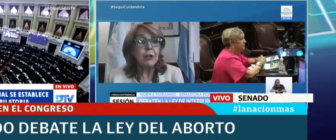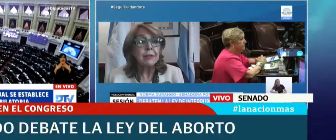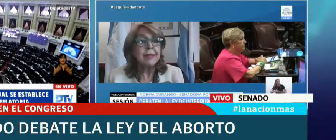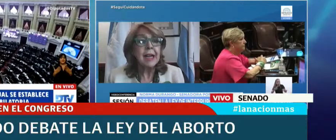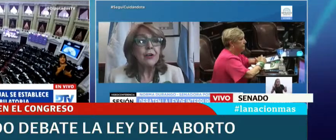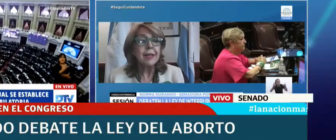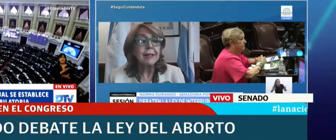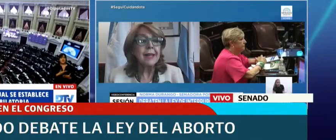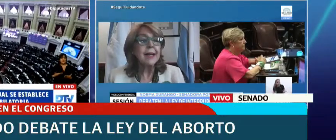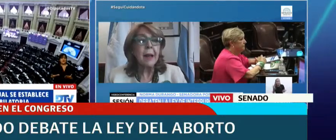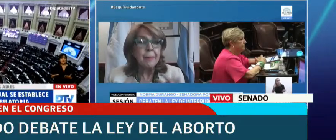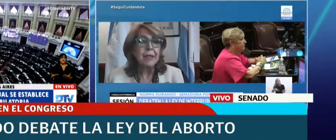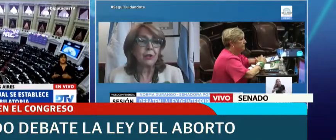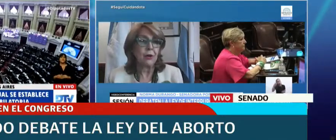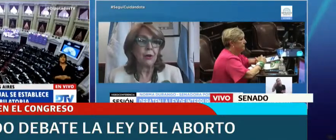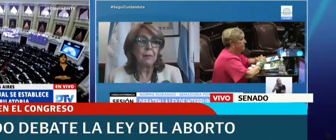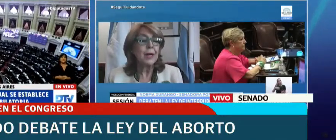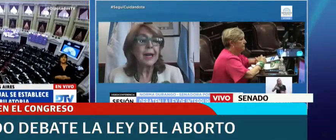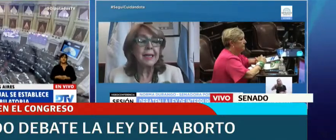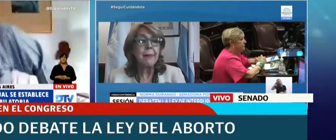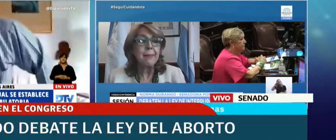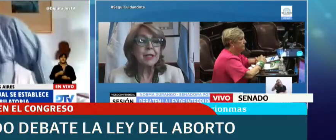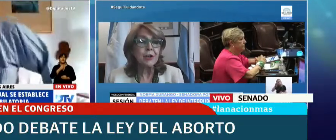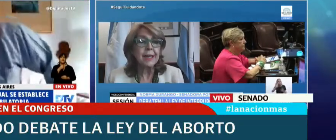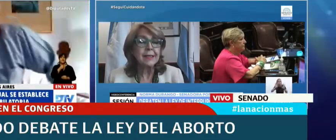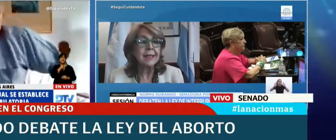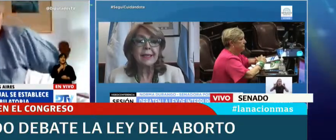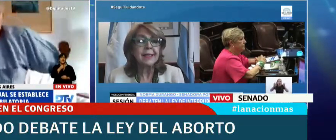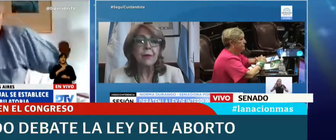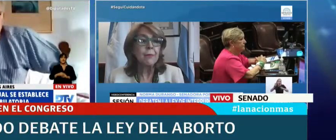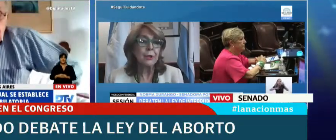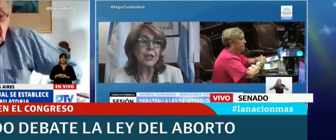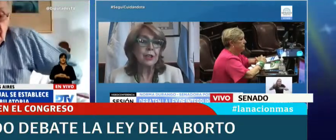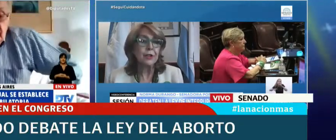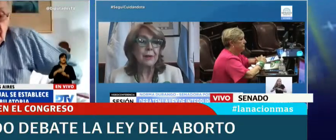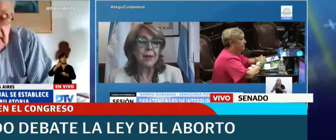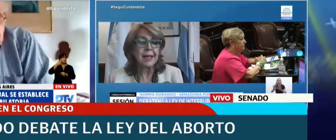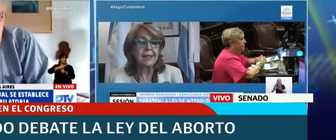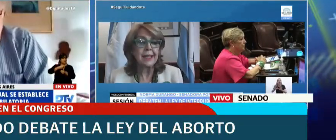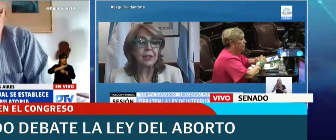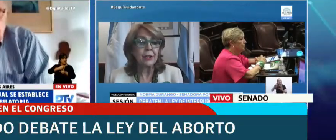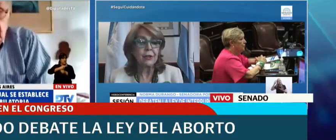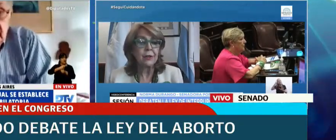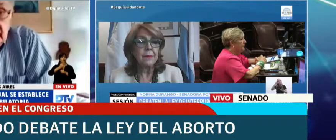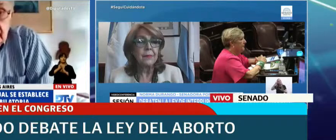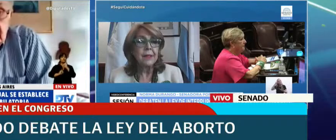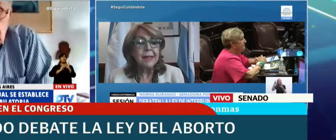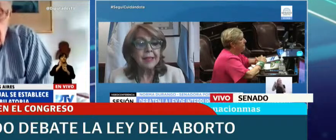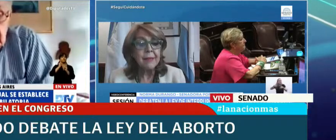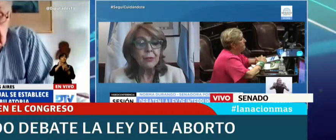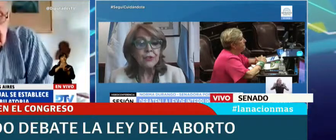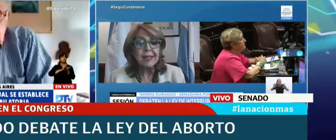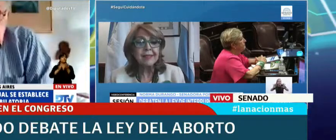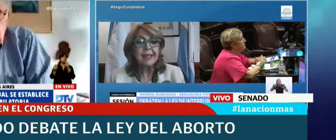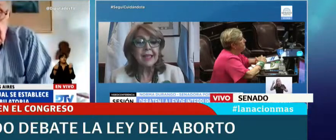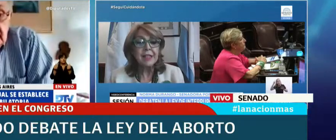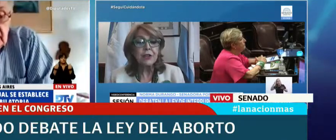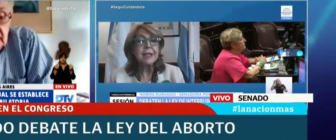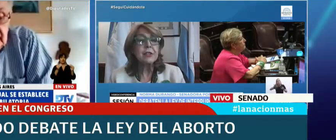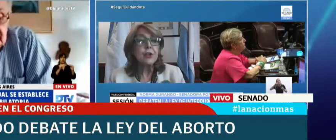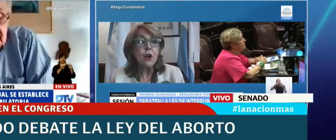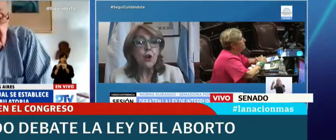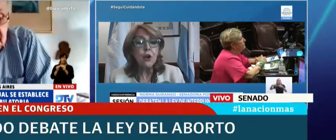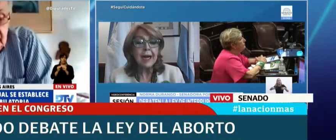de los indecisos están planteando esto sobre todo para lo que tiene que ver con qué pasa después de la semana 14 no